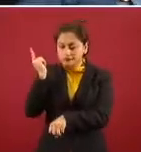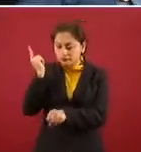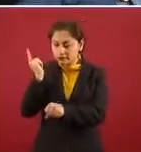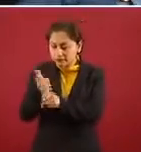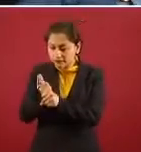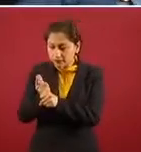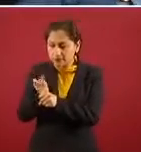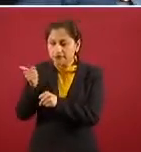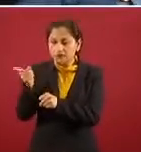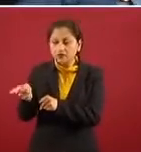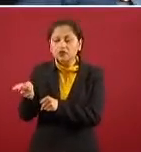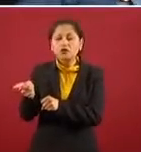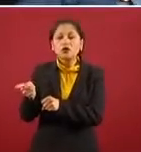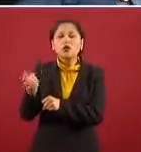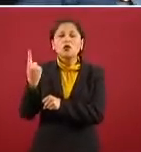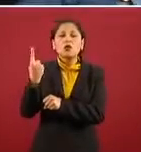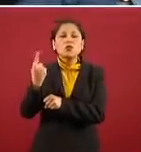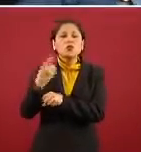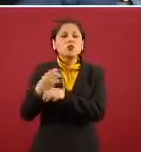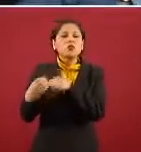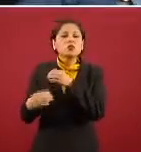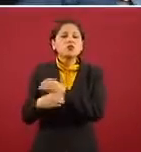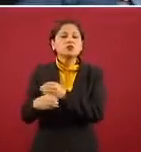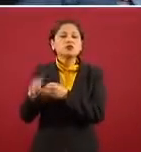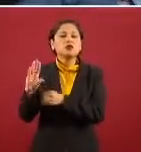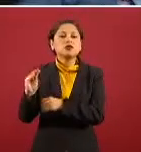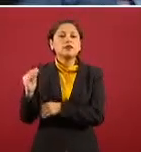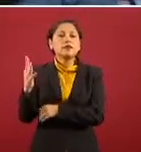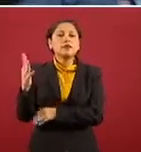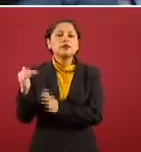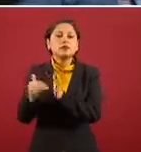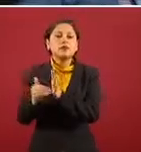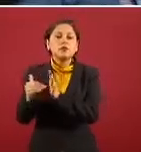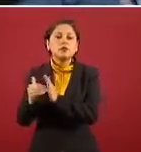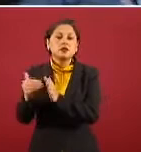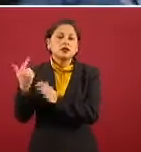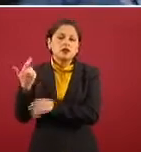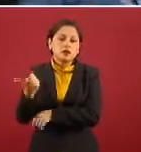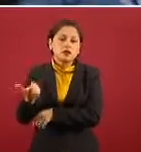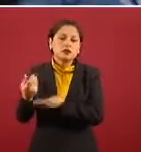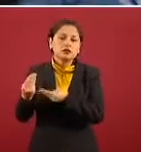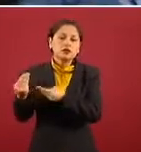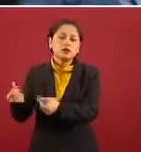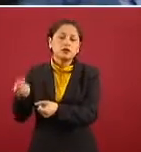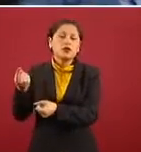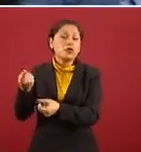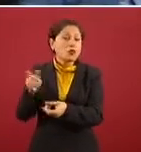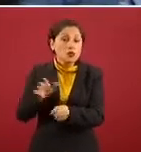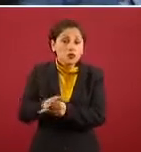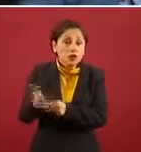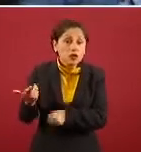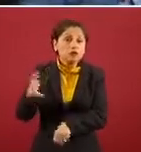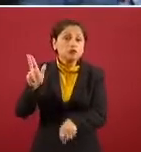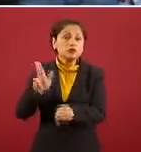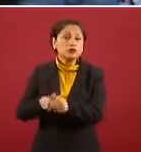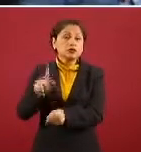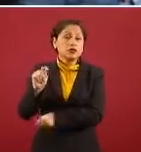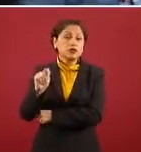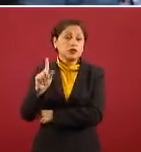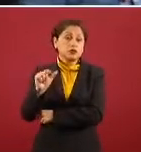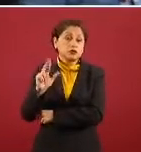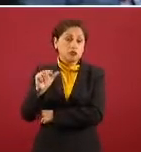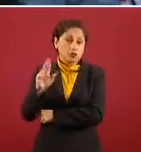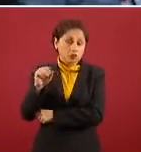que costó 95 millones de pesos. Se trata del Hospital Comunitario de Tulum, que el 23 de marzo